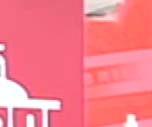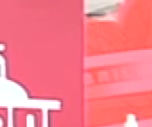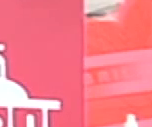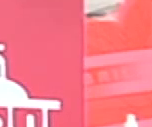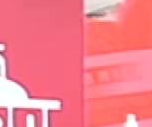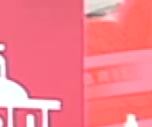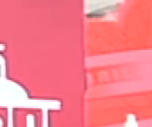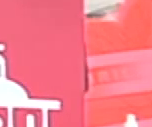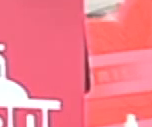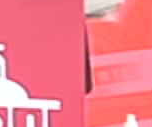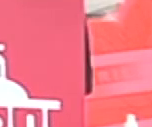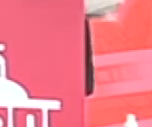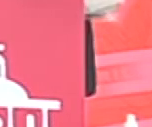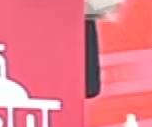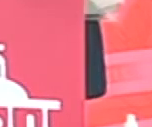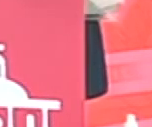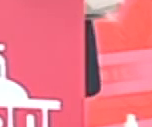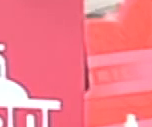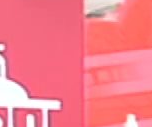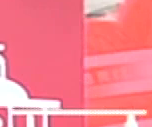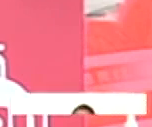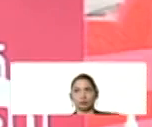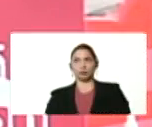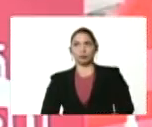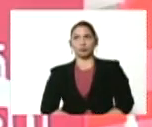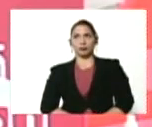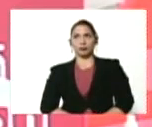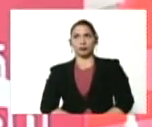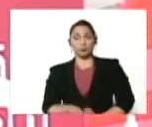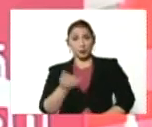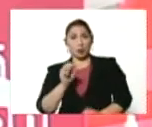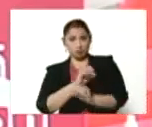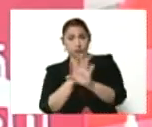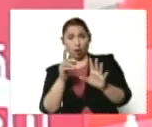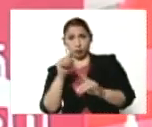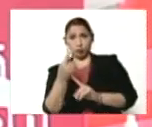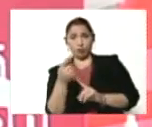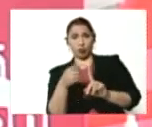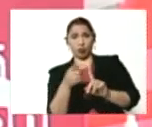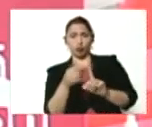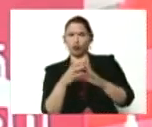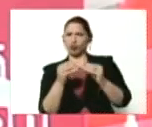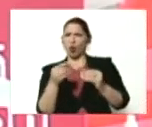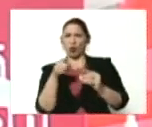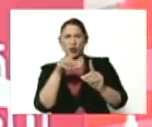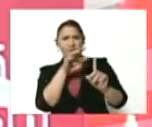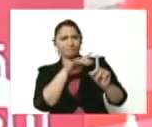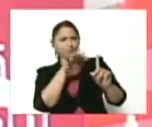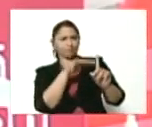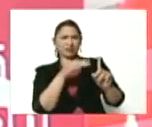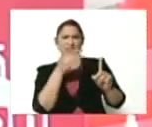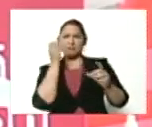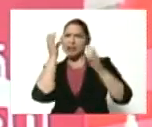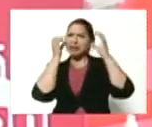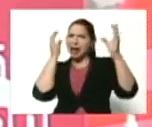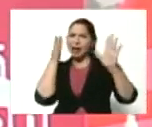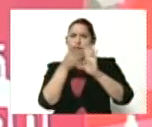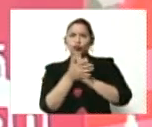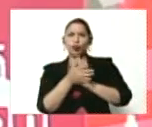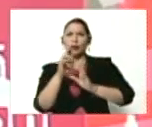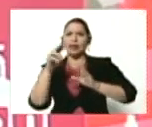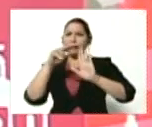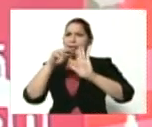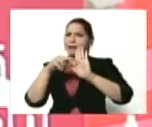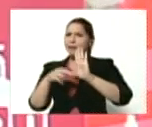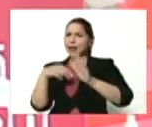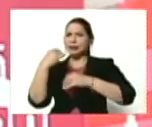Aquí está el testimonio, donde queda perfectamente claro, en primer lugar, que toda esa patraña que montaron a nivel internacional, los